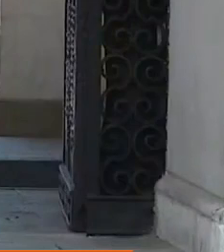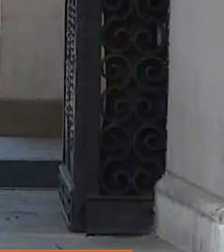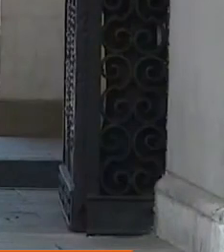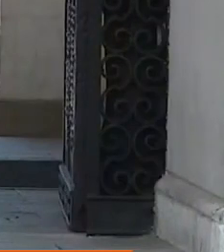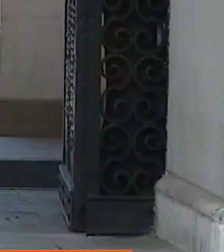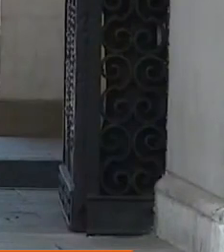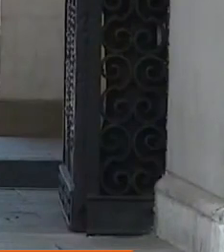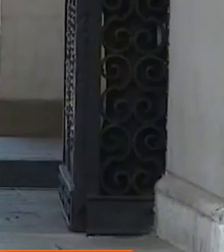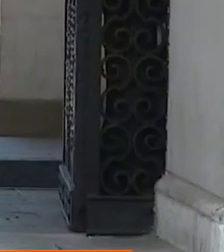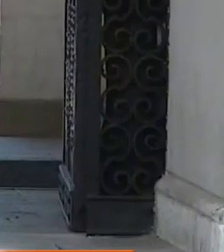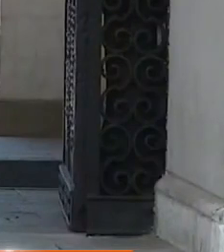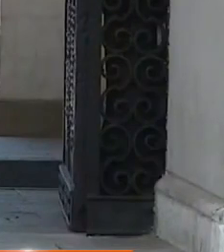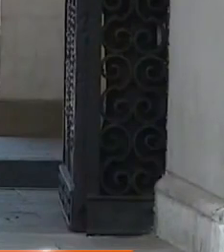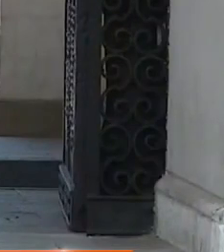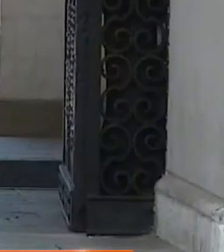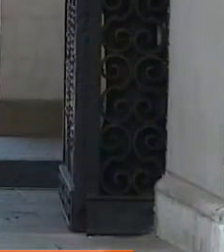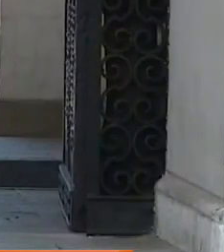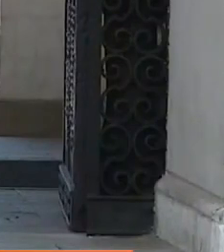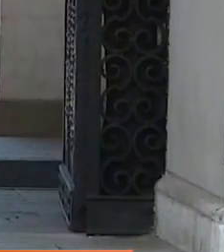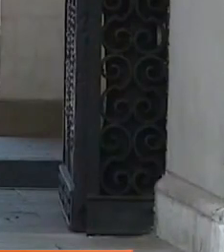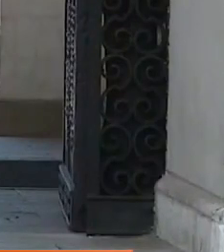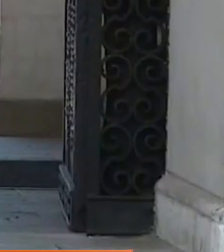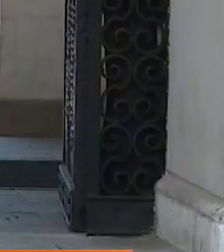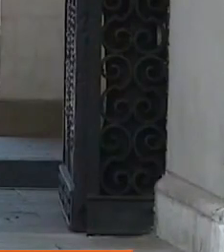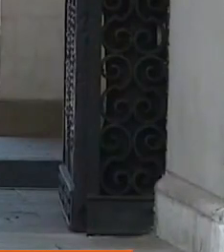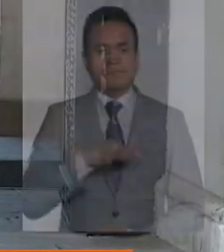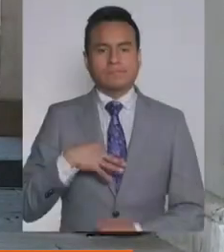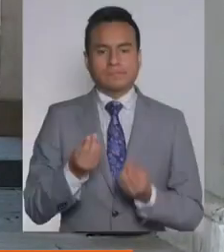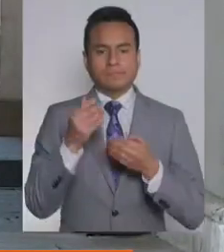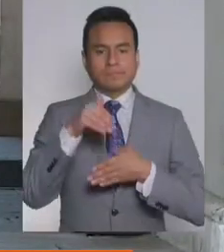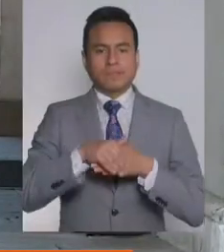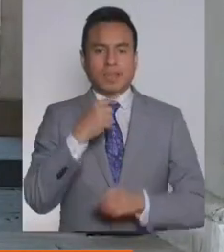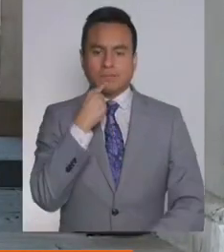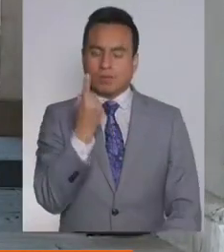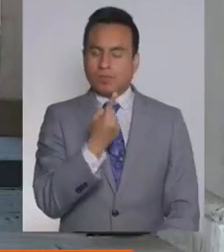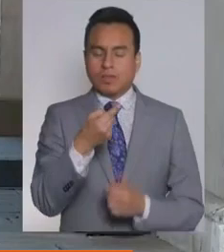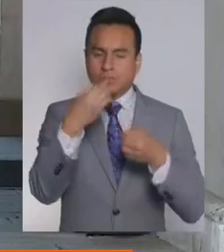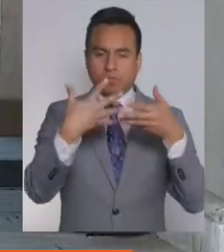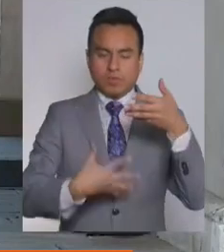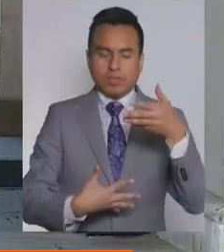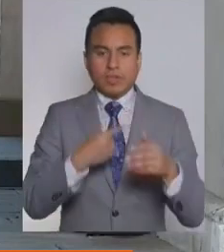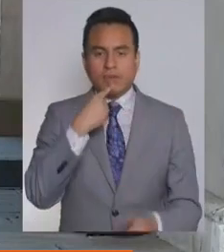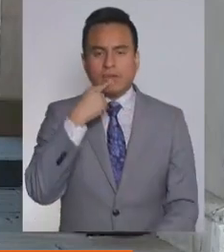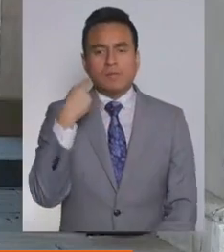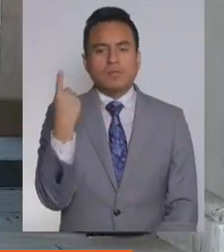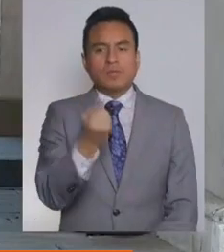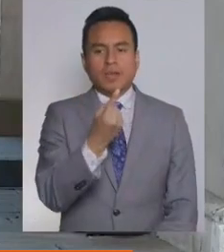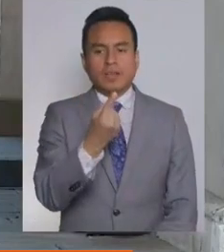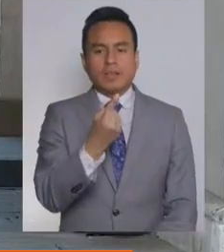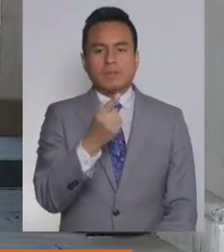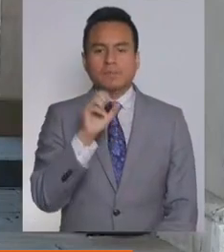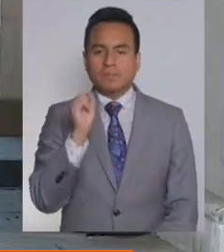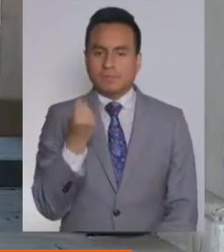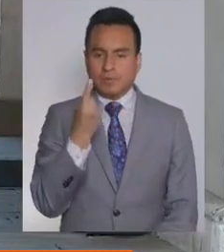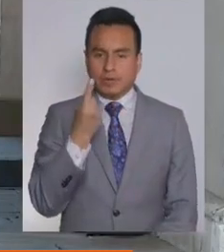Hay varias preguntas. Muy buenas tardes, ministro. Hay varias preguntas. Preguntarle en primer lugar,